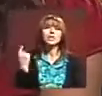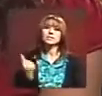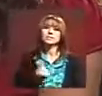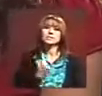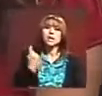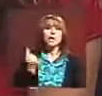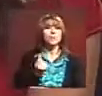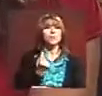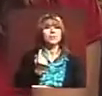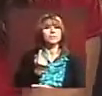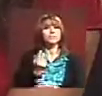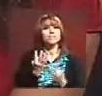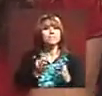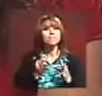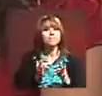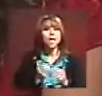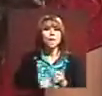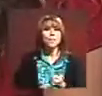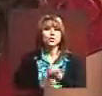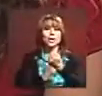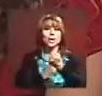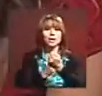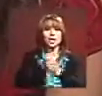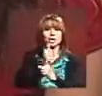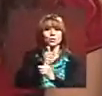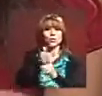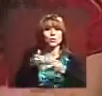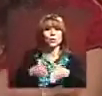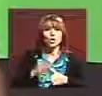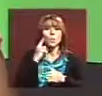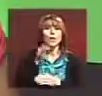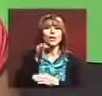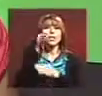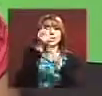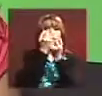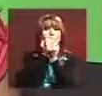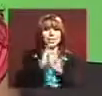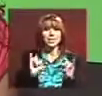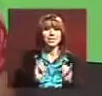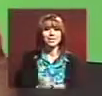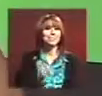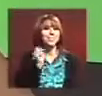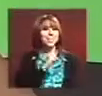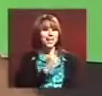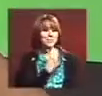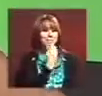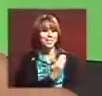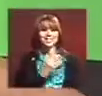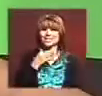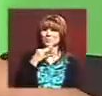en un afán como de apoyar a su propio hijo para que él sea independiente. Claro, bueno, muchas gracias, Mucho Yanua, gusto.